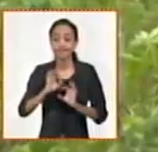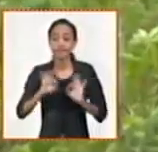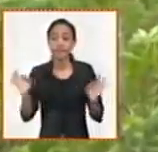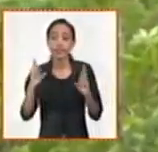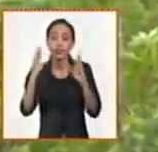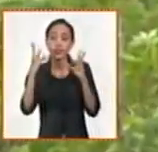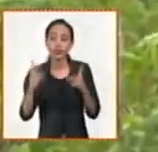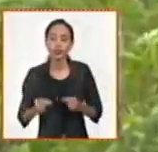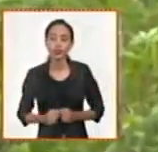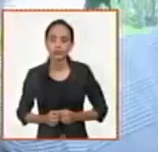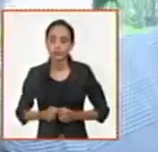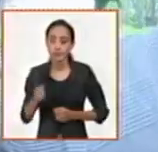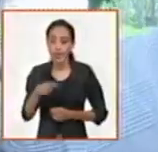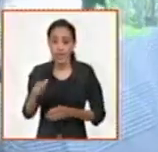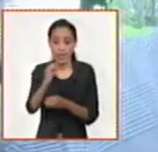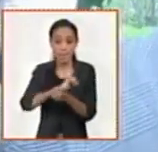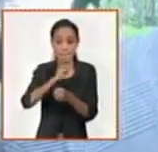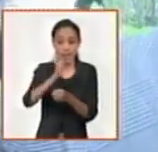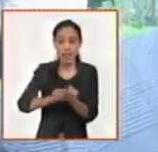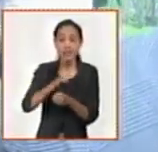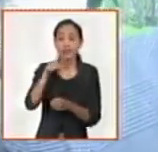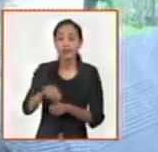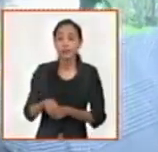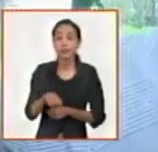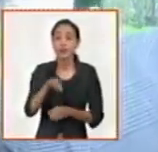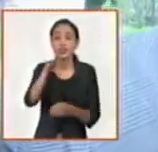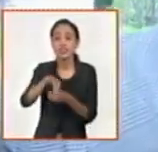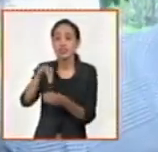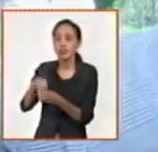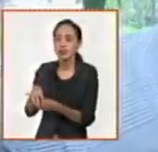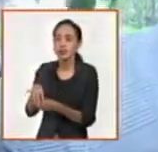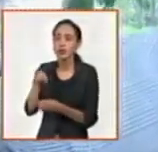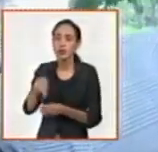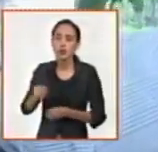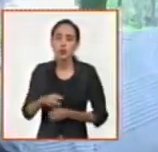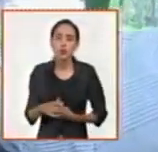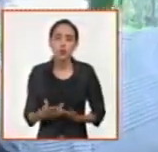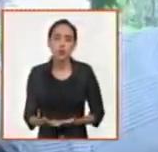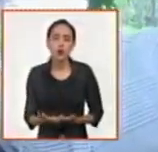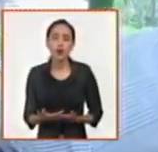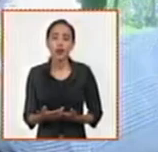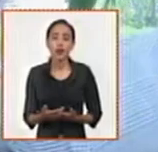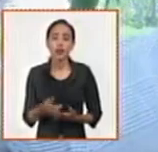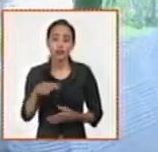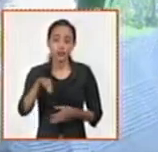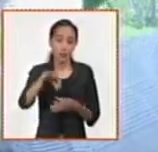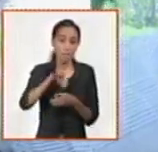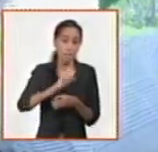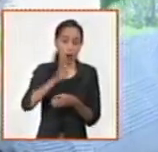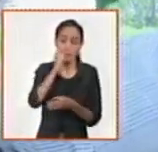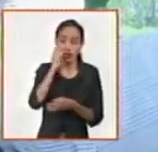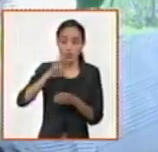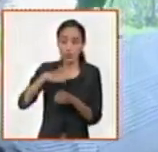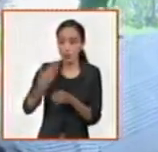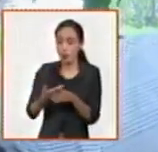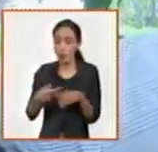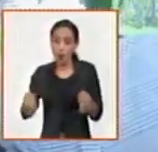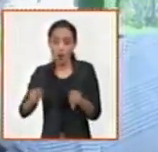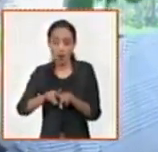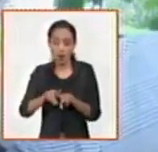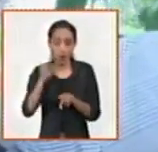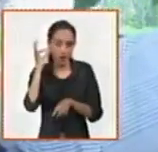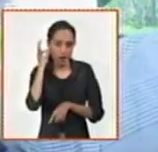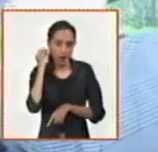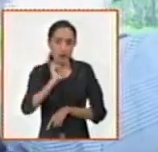excelentes resultados. Este maíz es de la empresa de semillas, que es una línea transgénica, que es el macho, para después hacer el cruce con la hembra